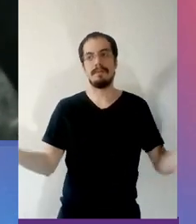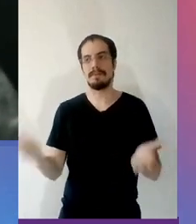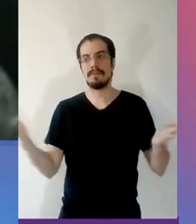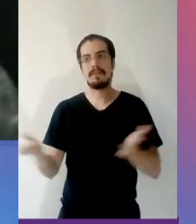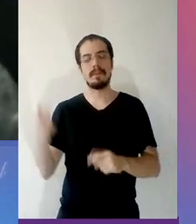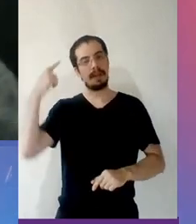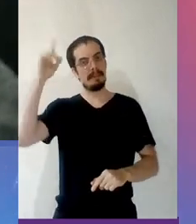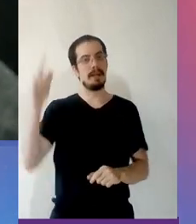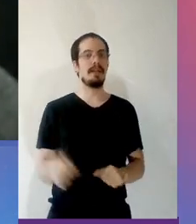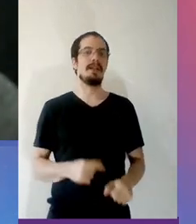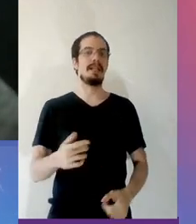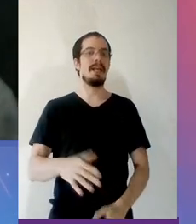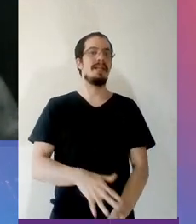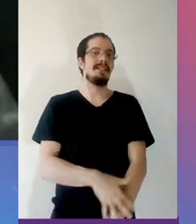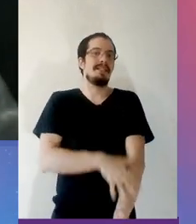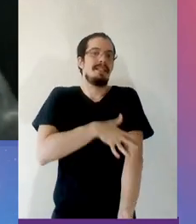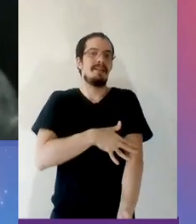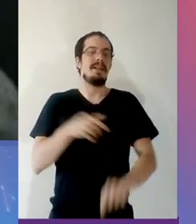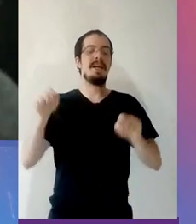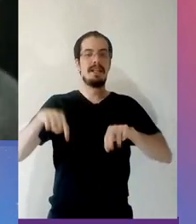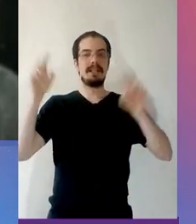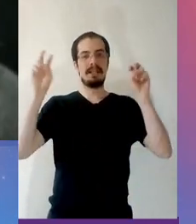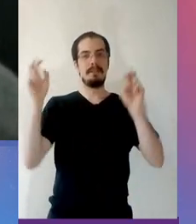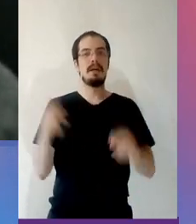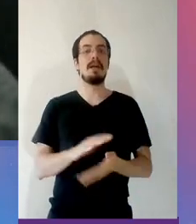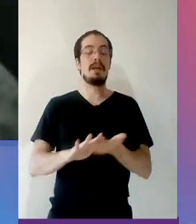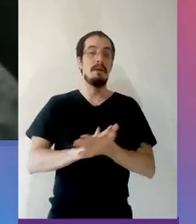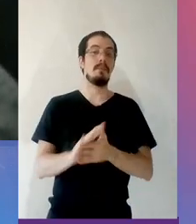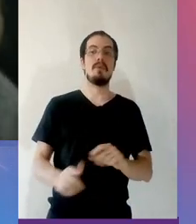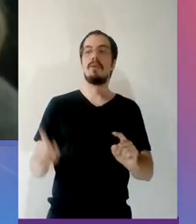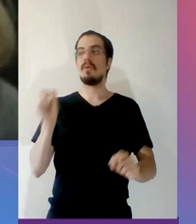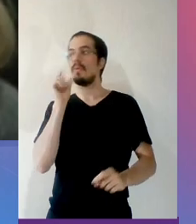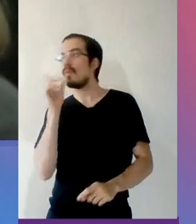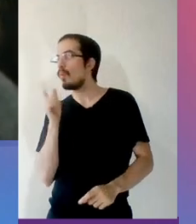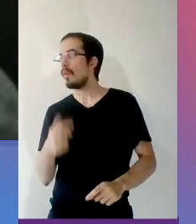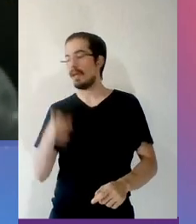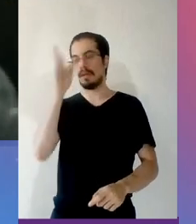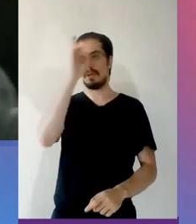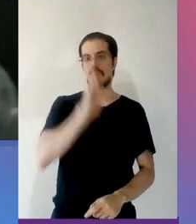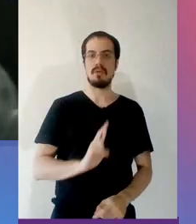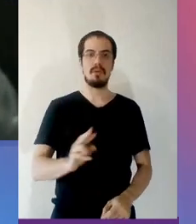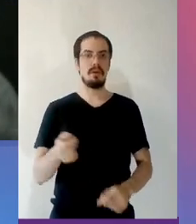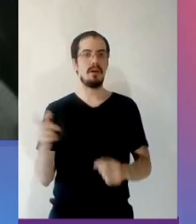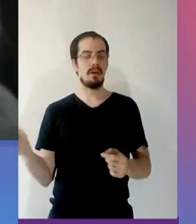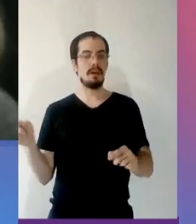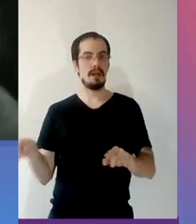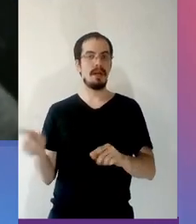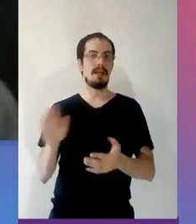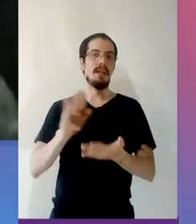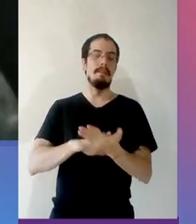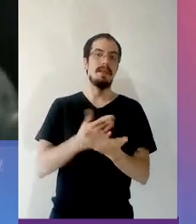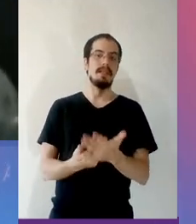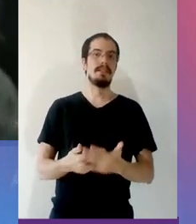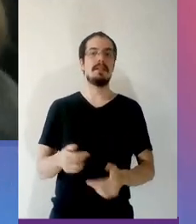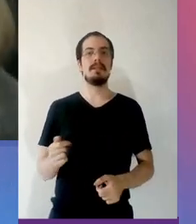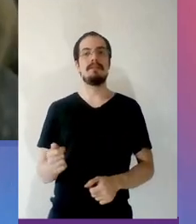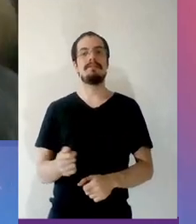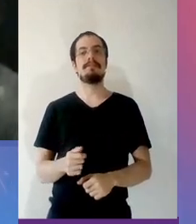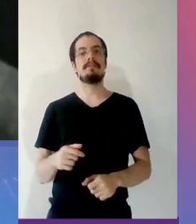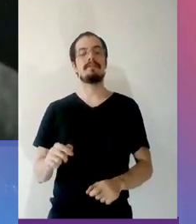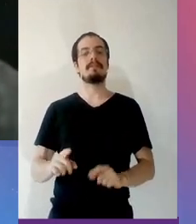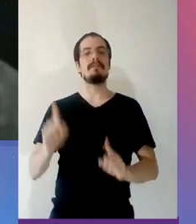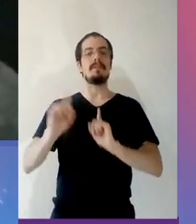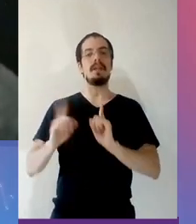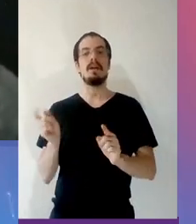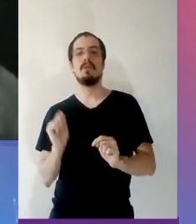si uno mira qué rol ocupa en medicina, en enfermería, en obstetricia, la temática